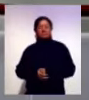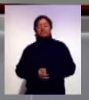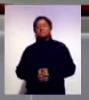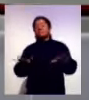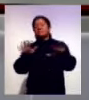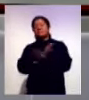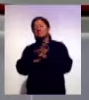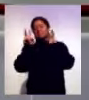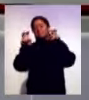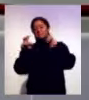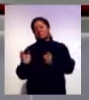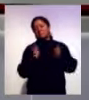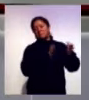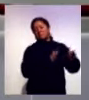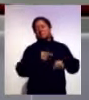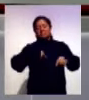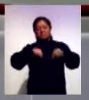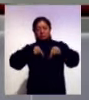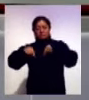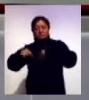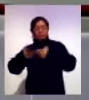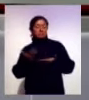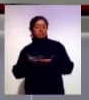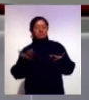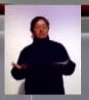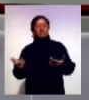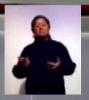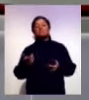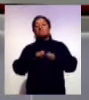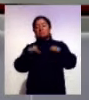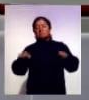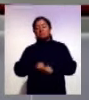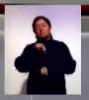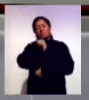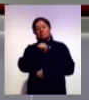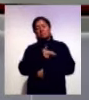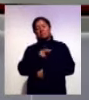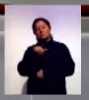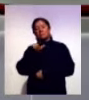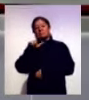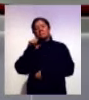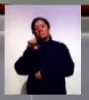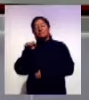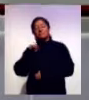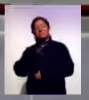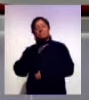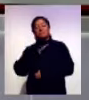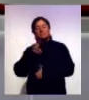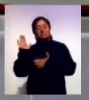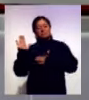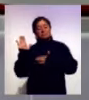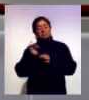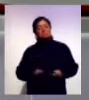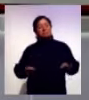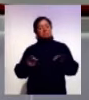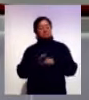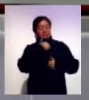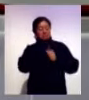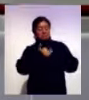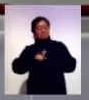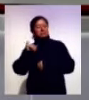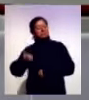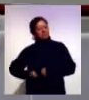temas, vamos a otra información y hablemos de fútbol? Sobre todo del equipo de los Nahuales de la Cuarta División, quienes tienen compromisos muy importantes y partidos interesantes en